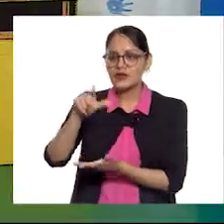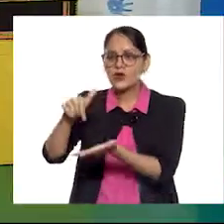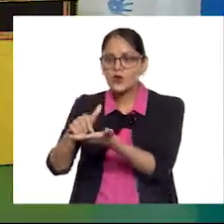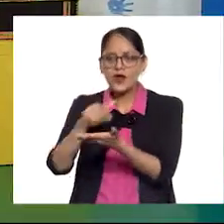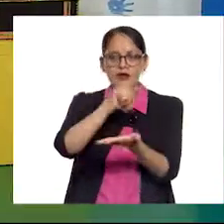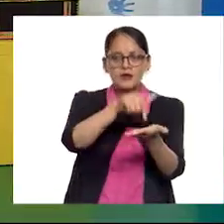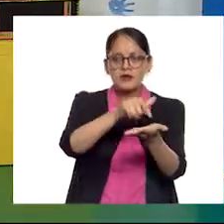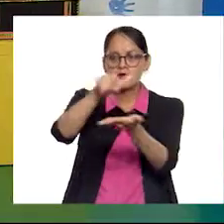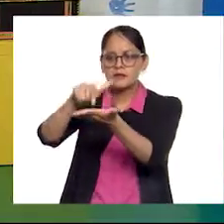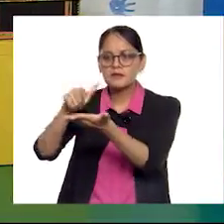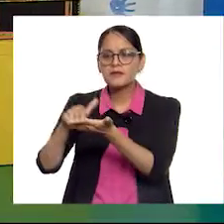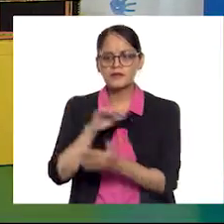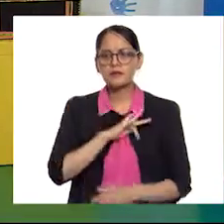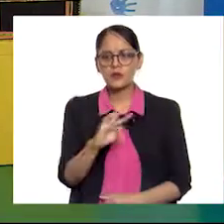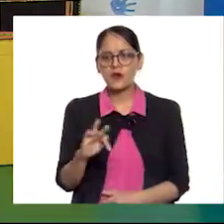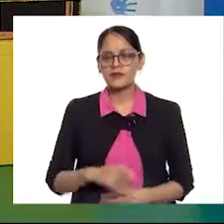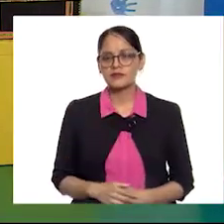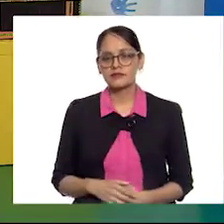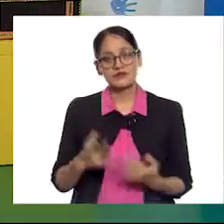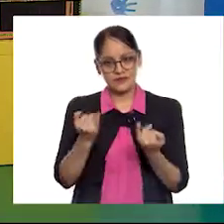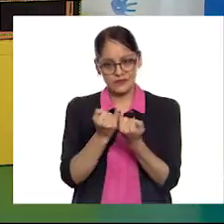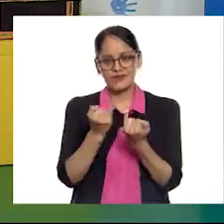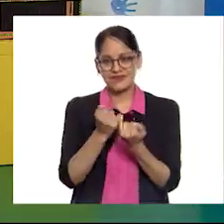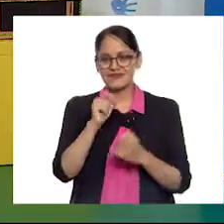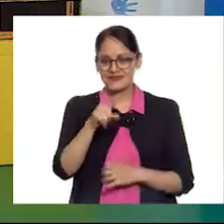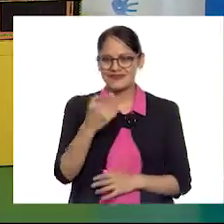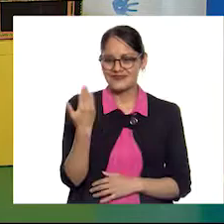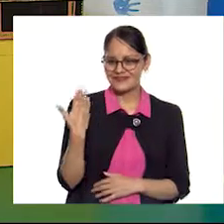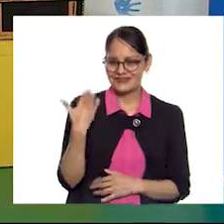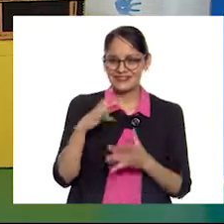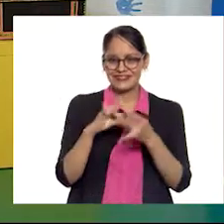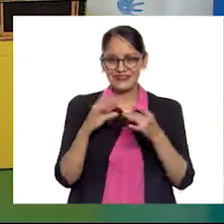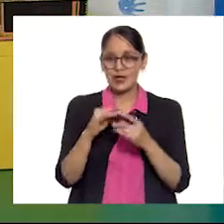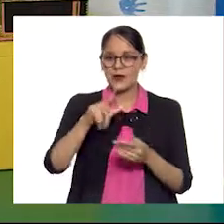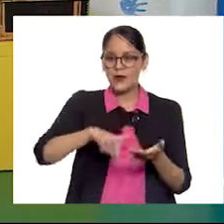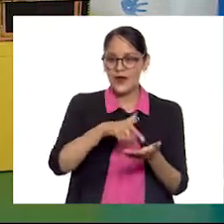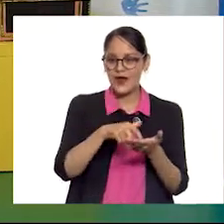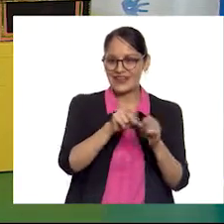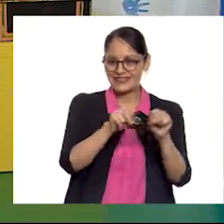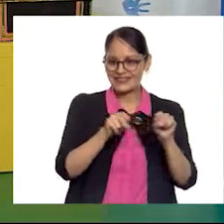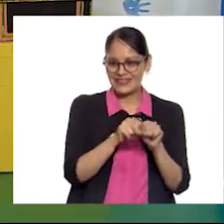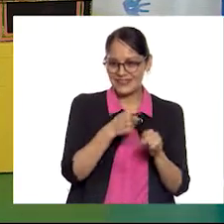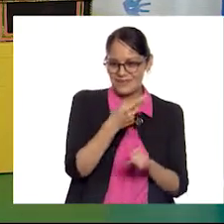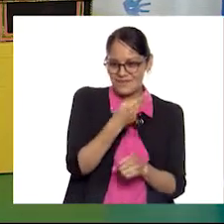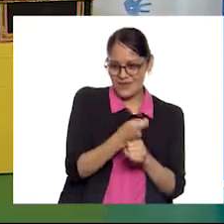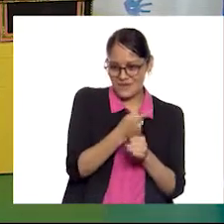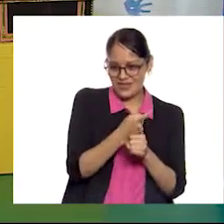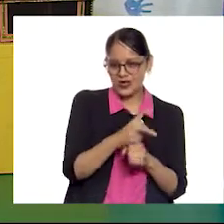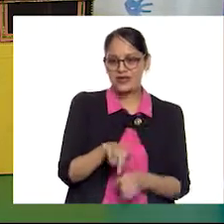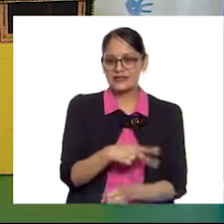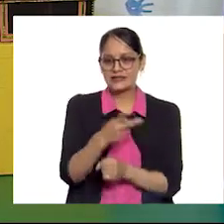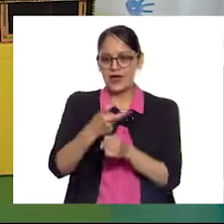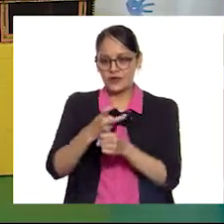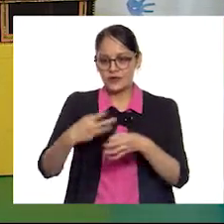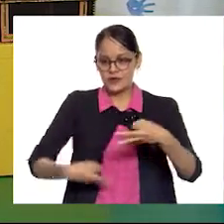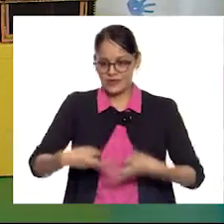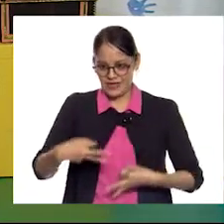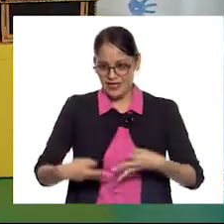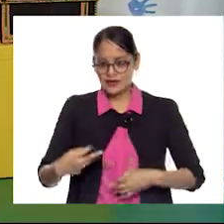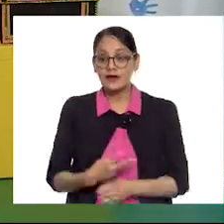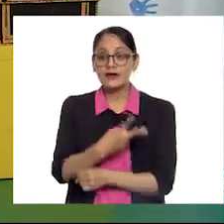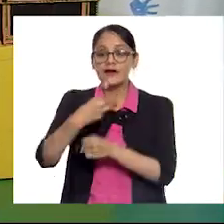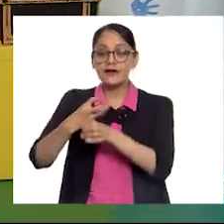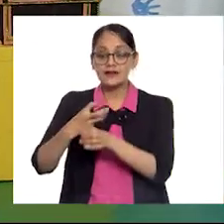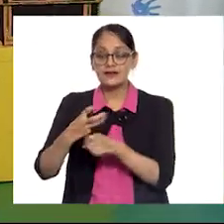lugar. En cualquier lugar, exacto. Sí, porque a diferencia vimos el primero, ¿no? Estaban como en un saloncito, el segundo como en un teatro grande y en